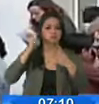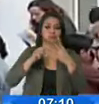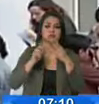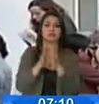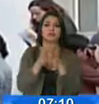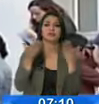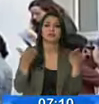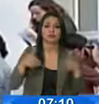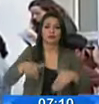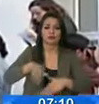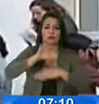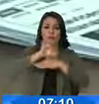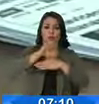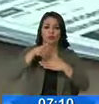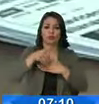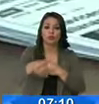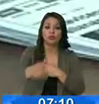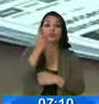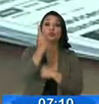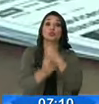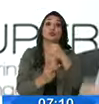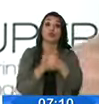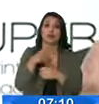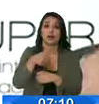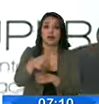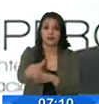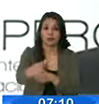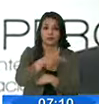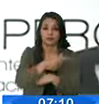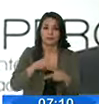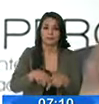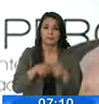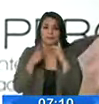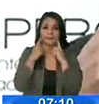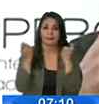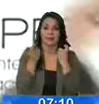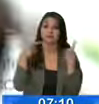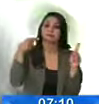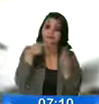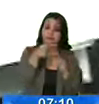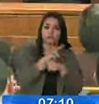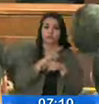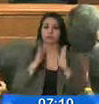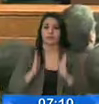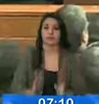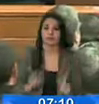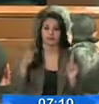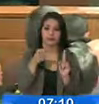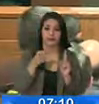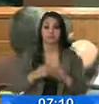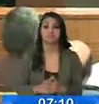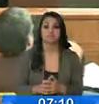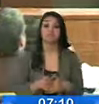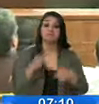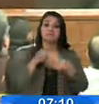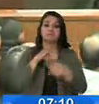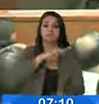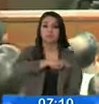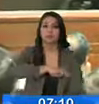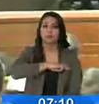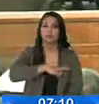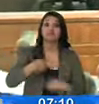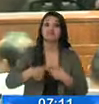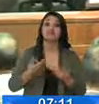país en sus dos primeros años de creación, al frente Carlos Ochoa. El municipio de Quito no se libró de las sanciones